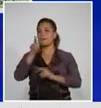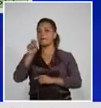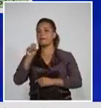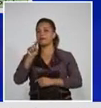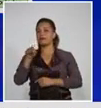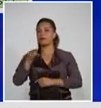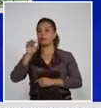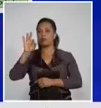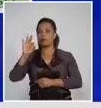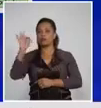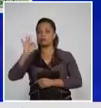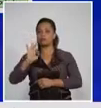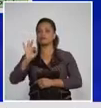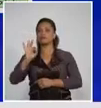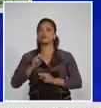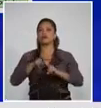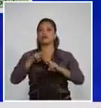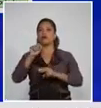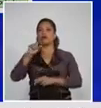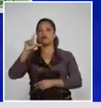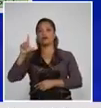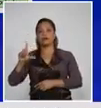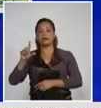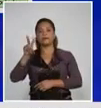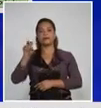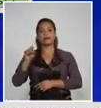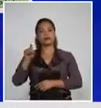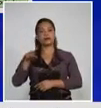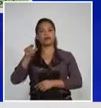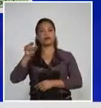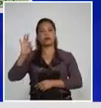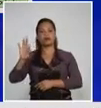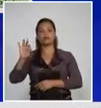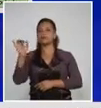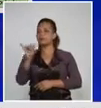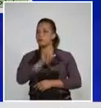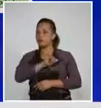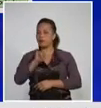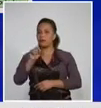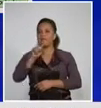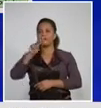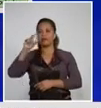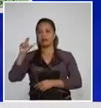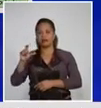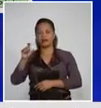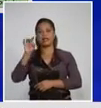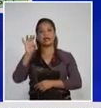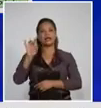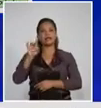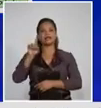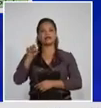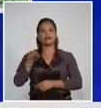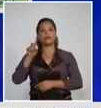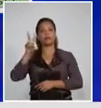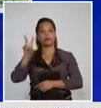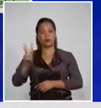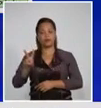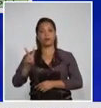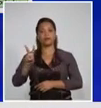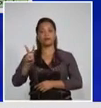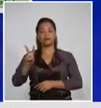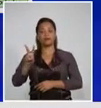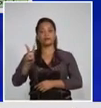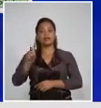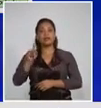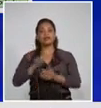20,8, Holguín con 20,8 también, y Villa Clara con 15,2, que son las provincias